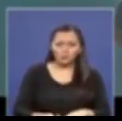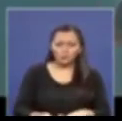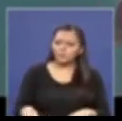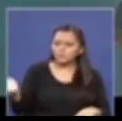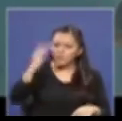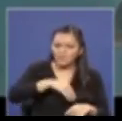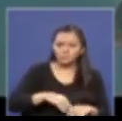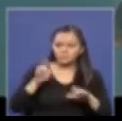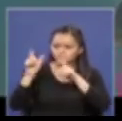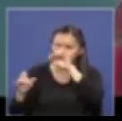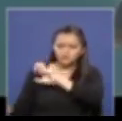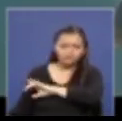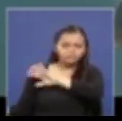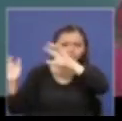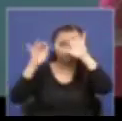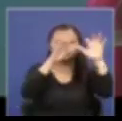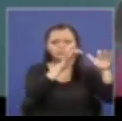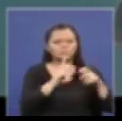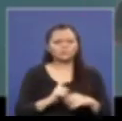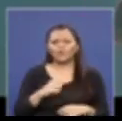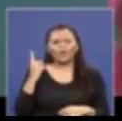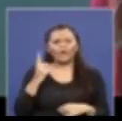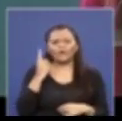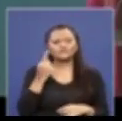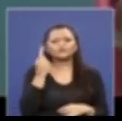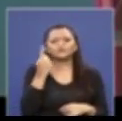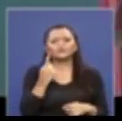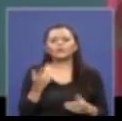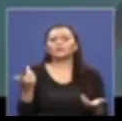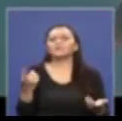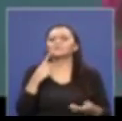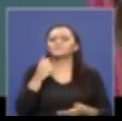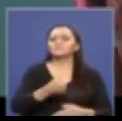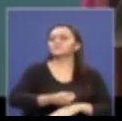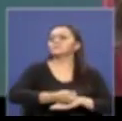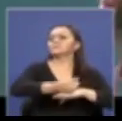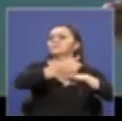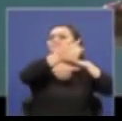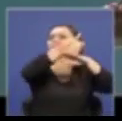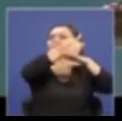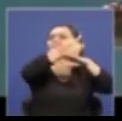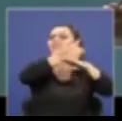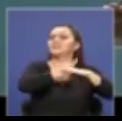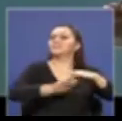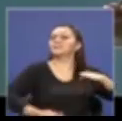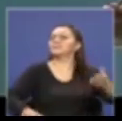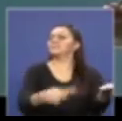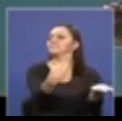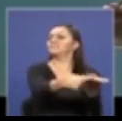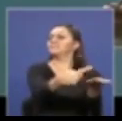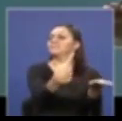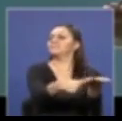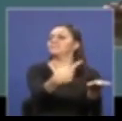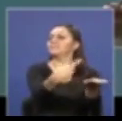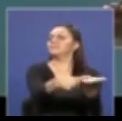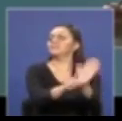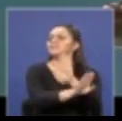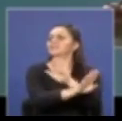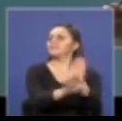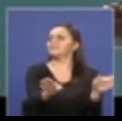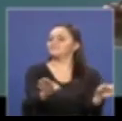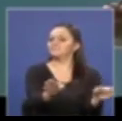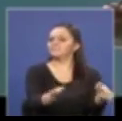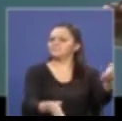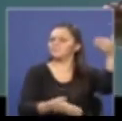las multitudes. No es un espacio decente de encumbrados y una